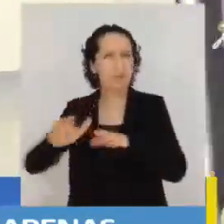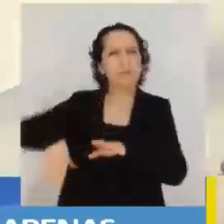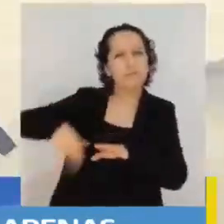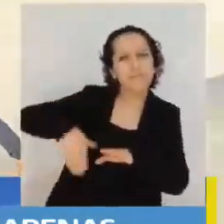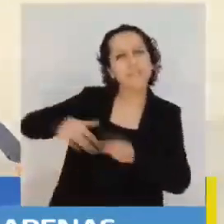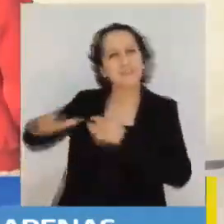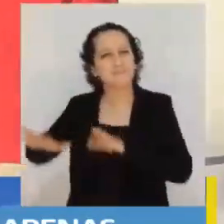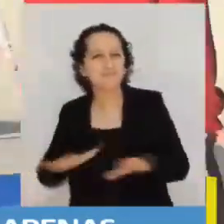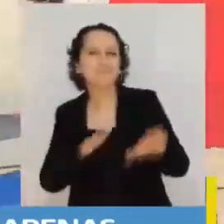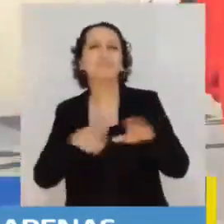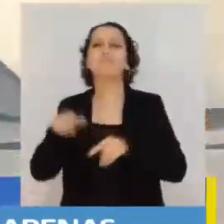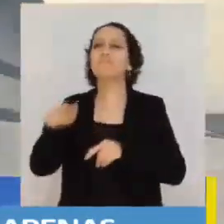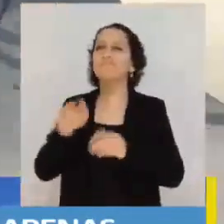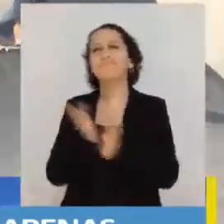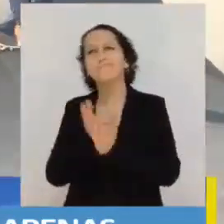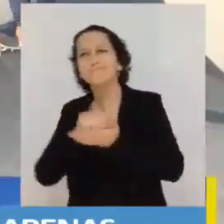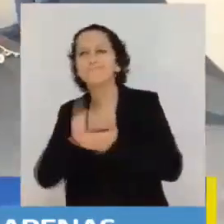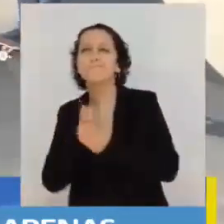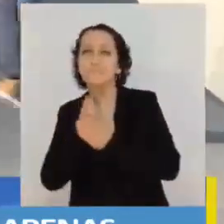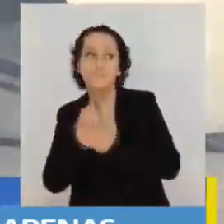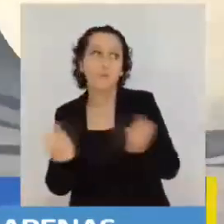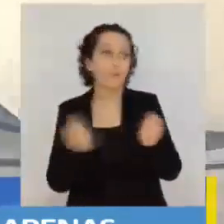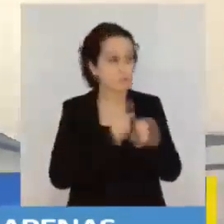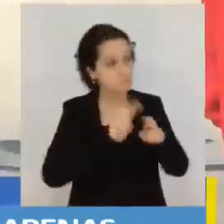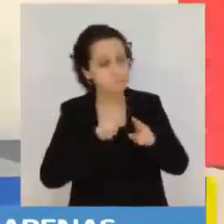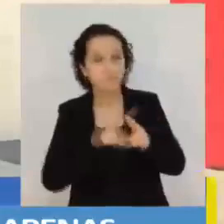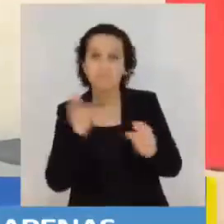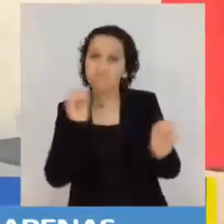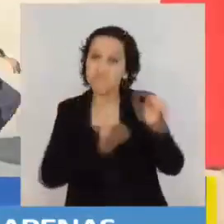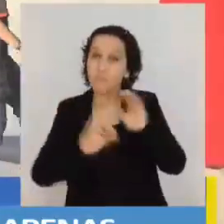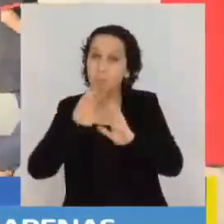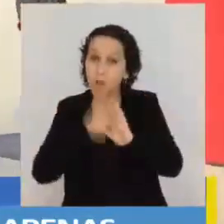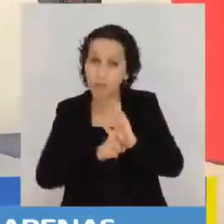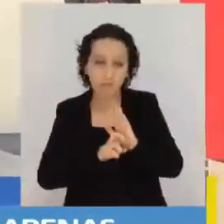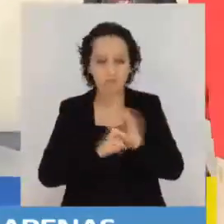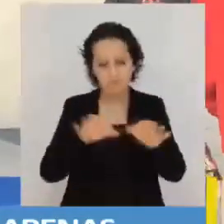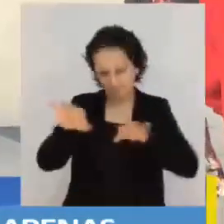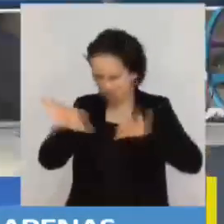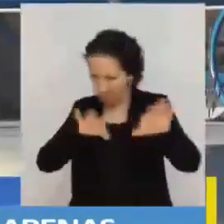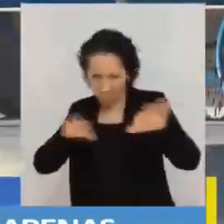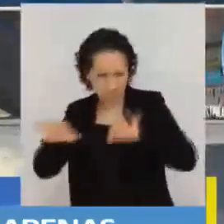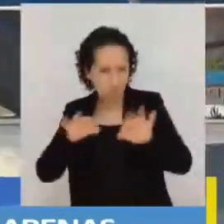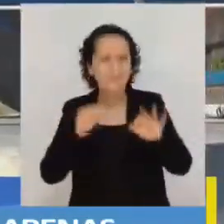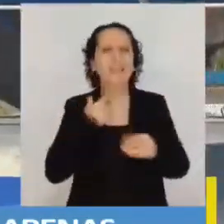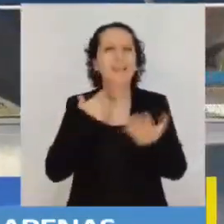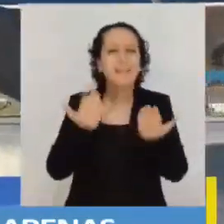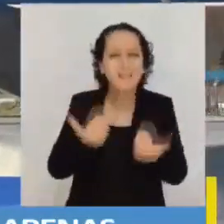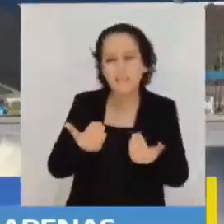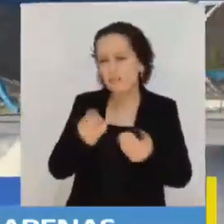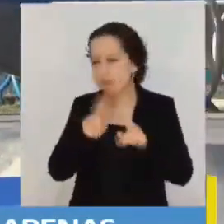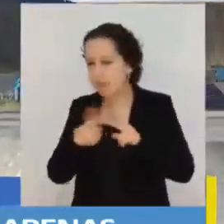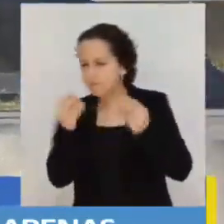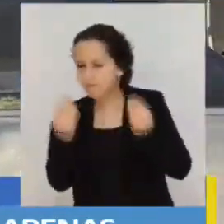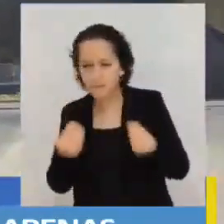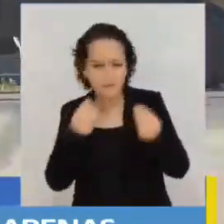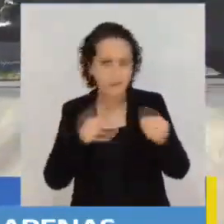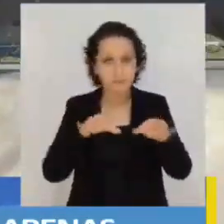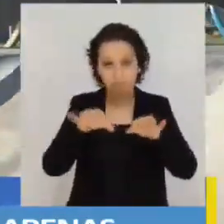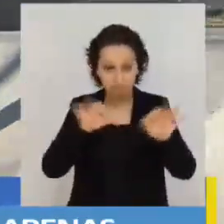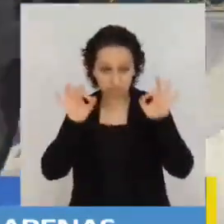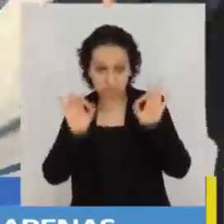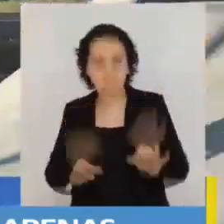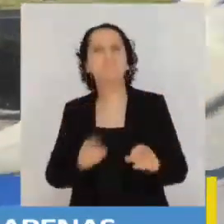se trabajó de manera colaborativa para lograr un diseño adecuado conforme a las necesidades de quienes practican